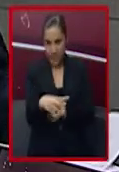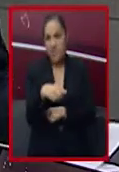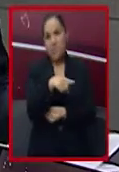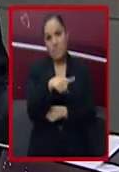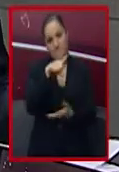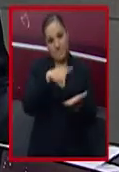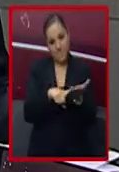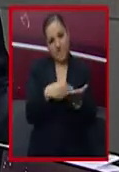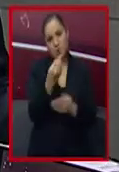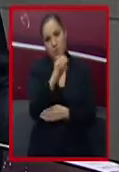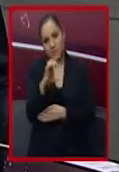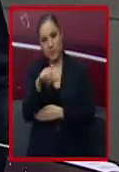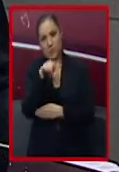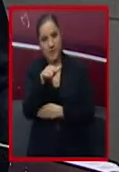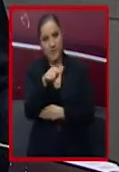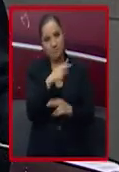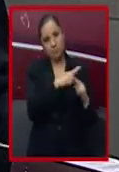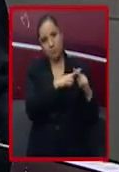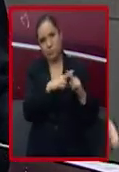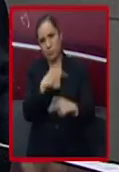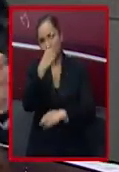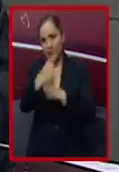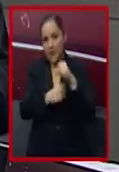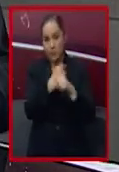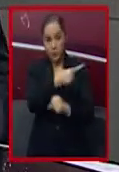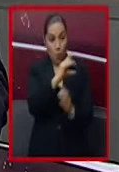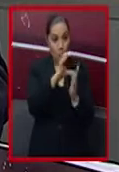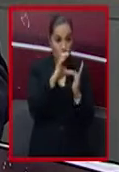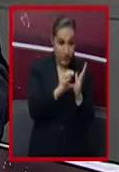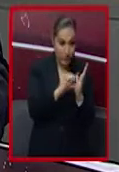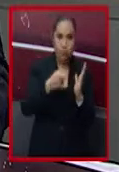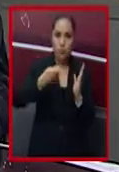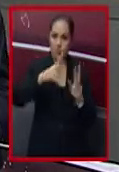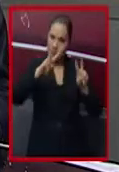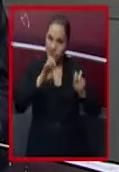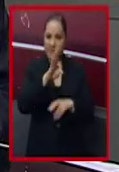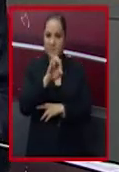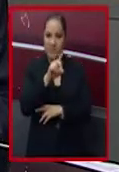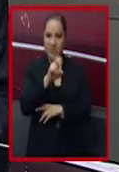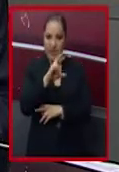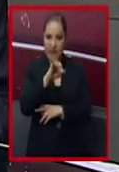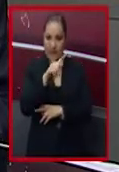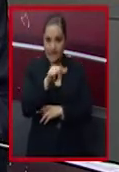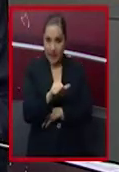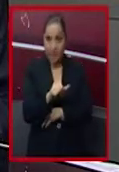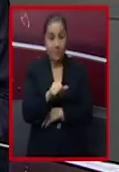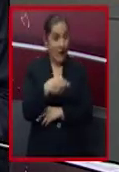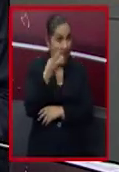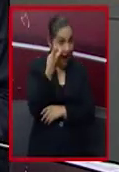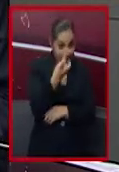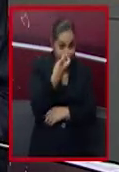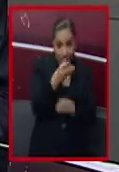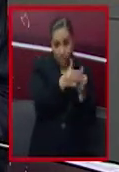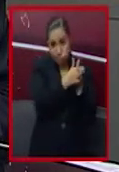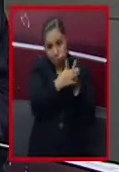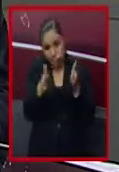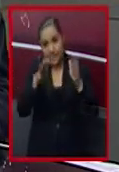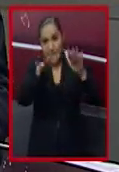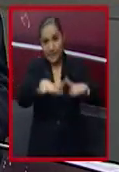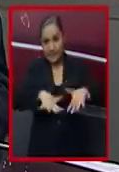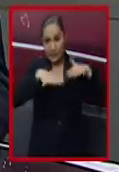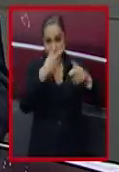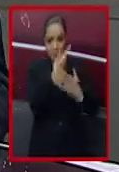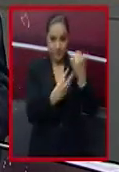de 1917, Constitución Federalista. Por supuesto, transmisión de todo esto que le estoy platicando en vivo por este canal